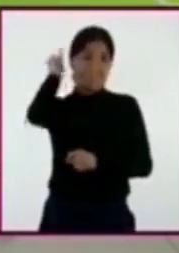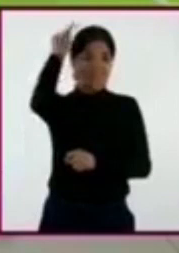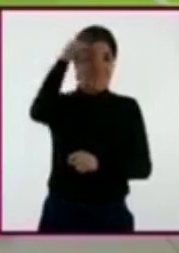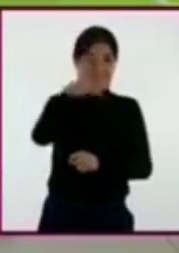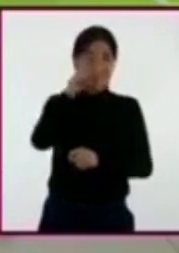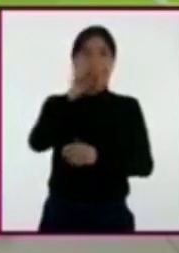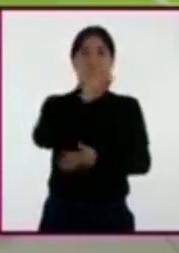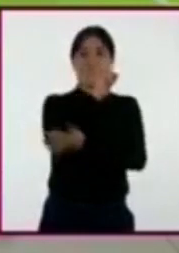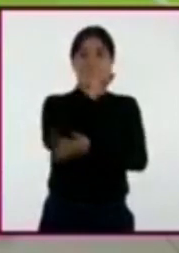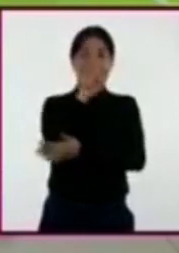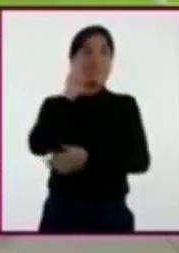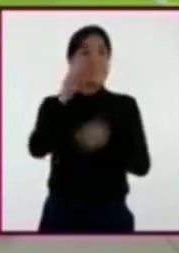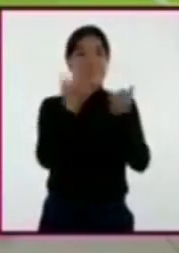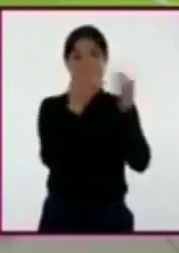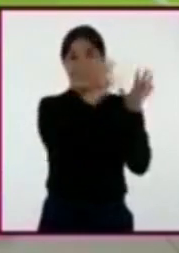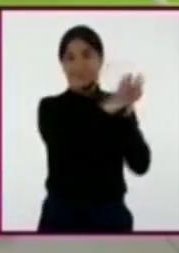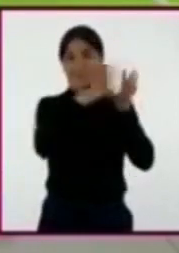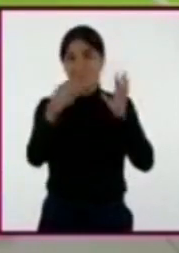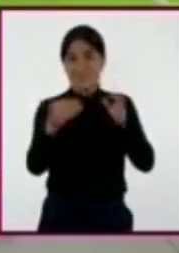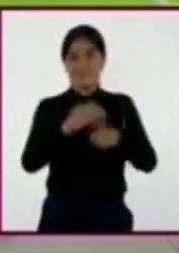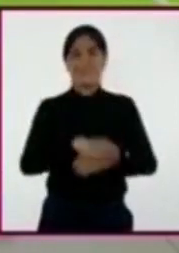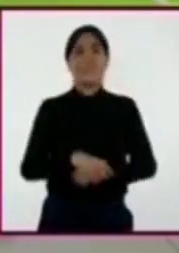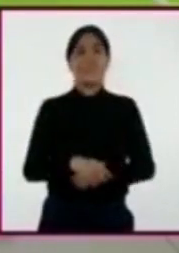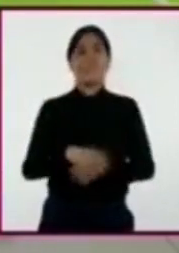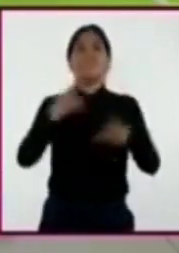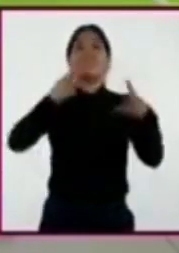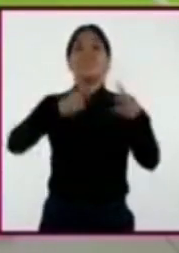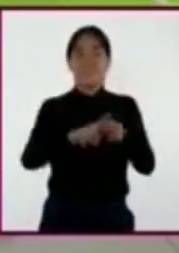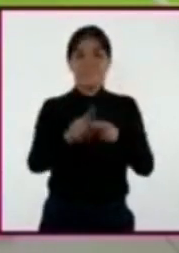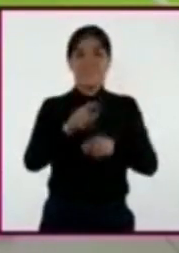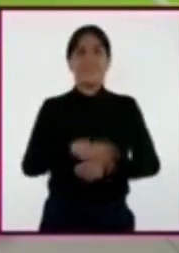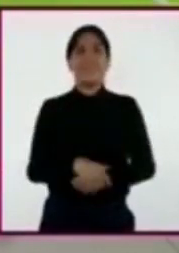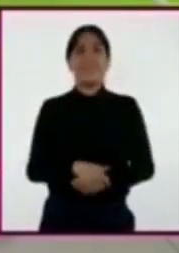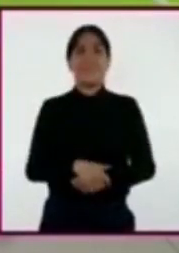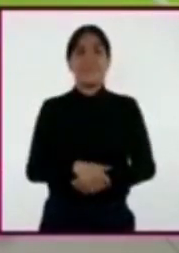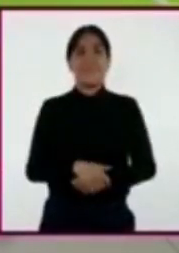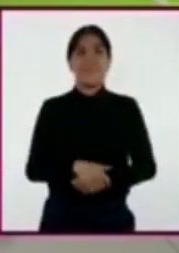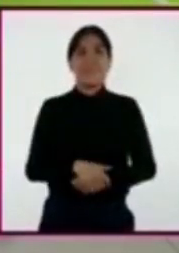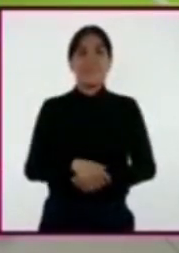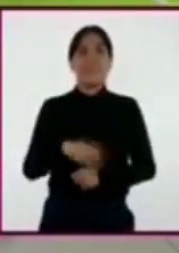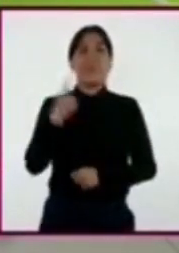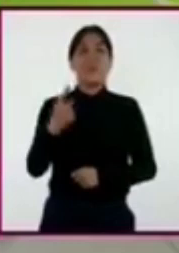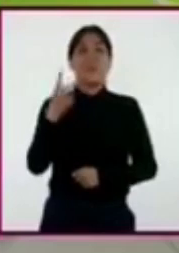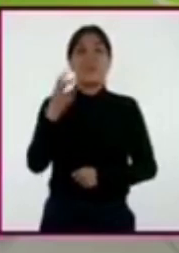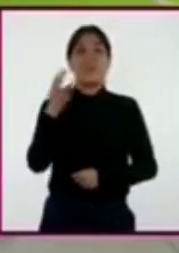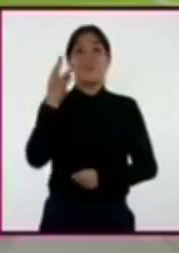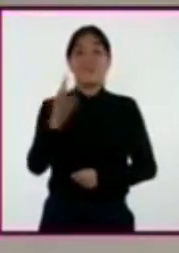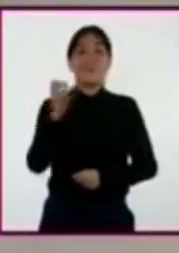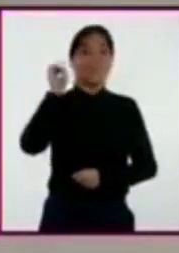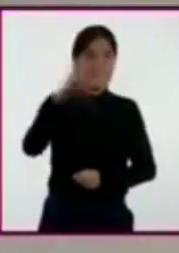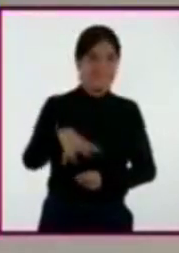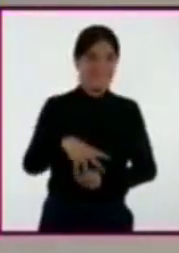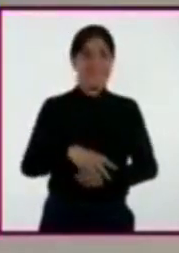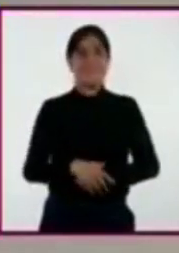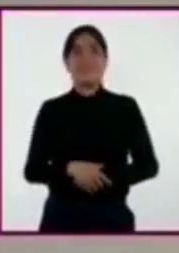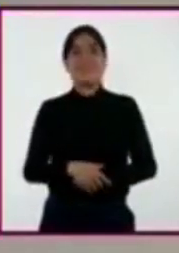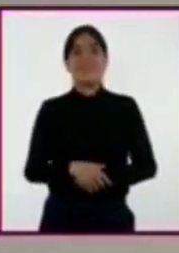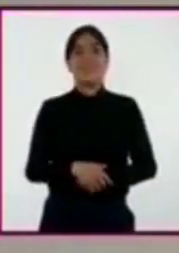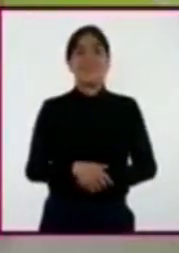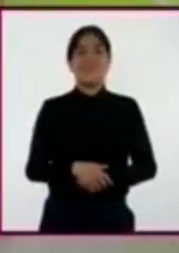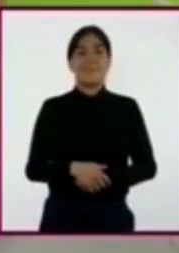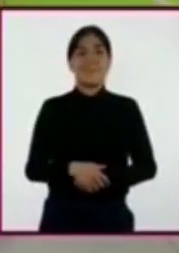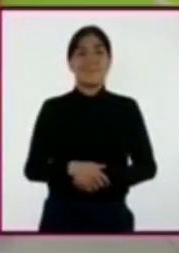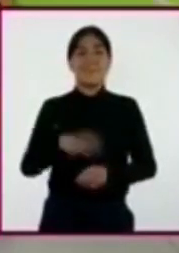tu codo a la altura del hombro. Comenzamos. Y 1, 2, 3, lanza.